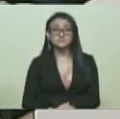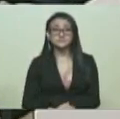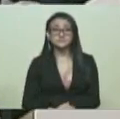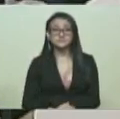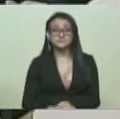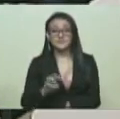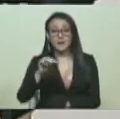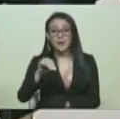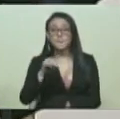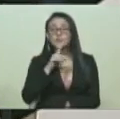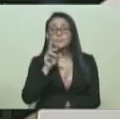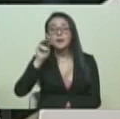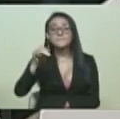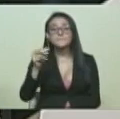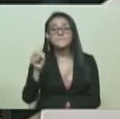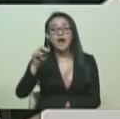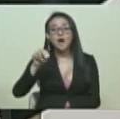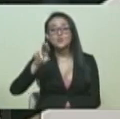Manuel Chacín Díaz.